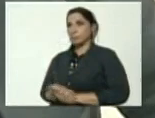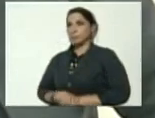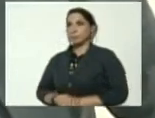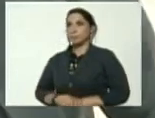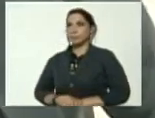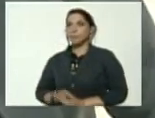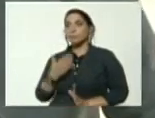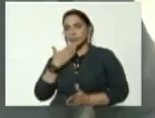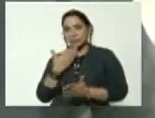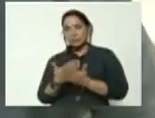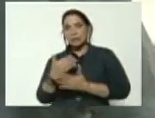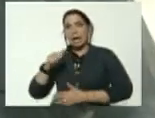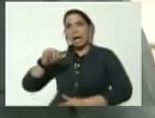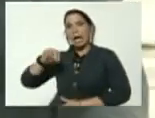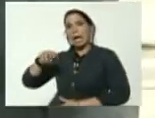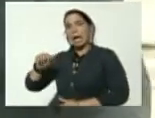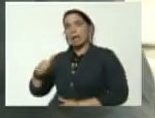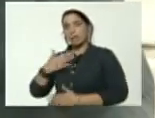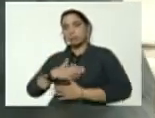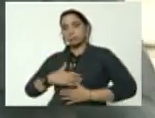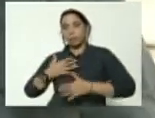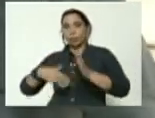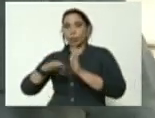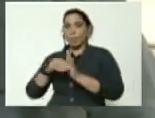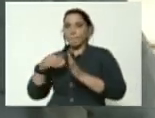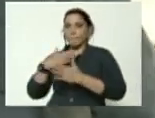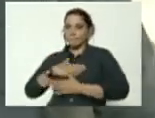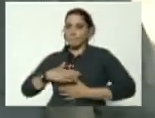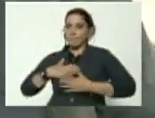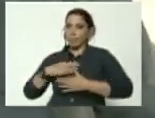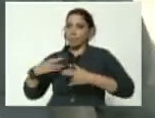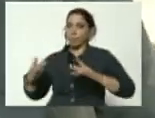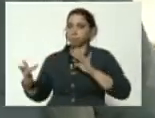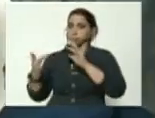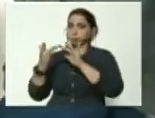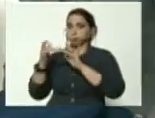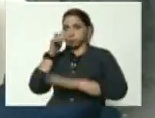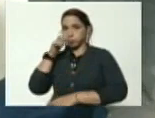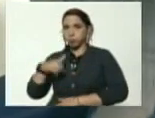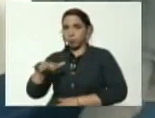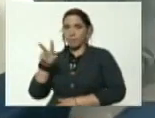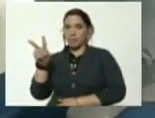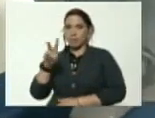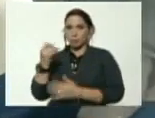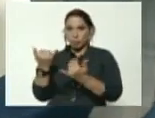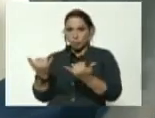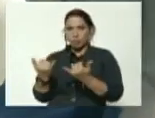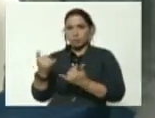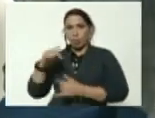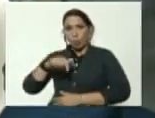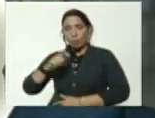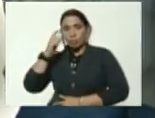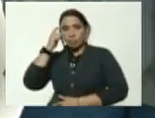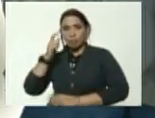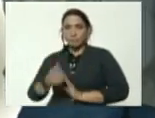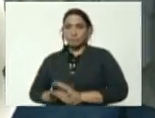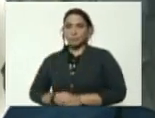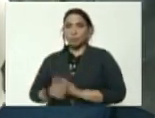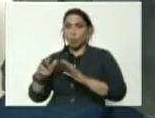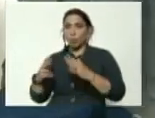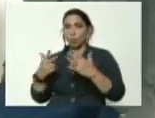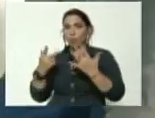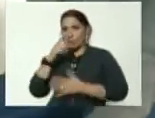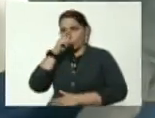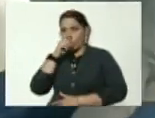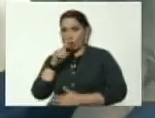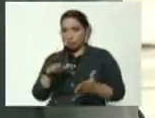gracias, Ana Sofía. De nuevo, es un placer estar en sintonía con todo el pueblo venezolano en una ocasión como hoy, el octavo año de la siembra del